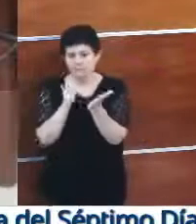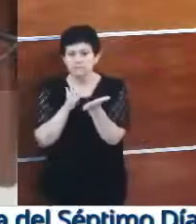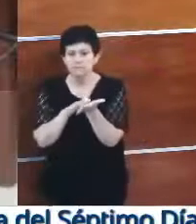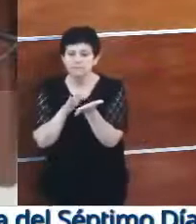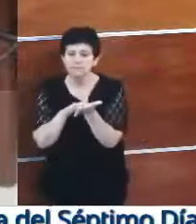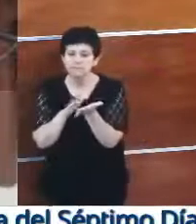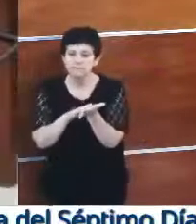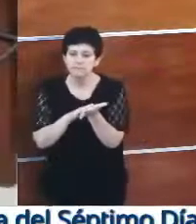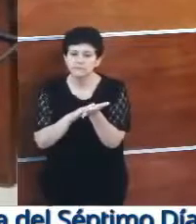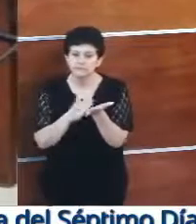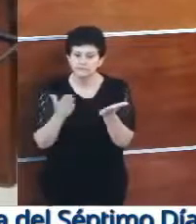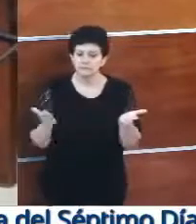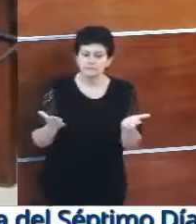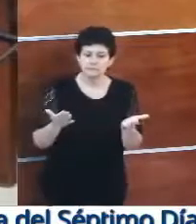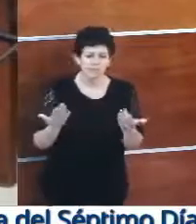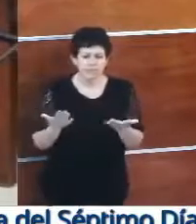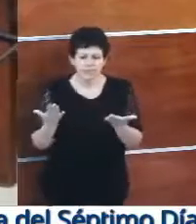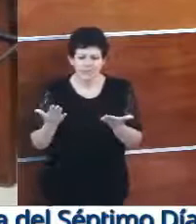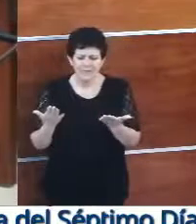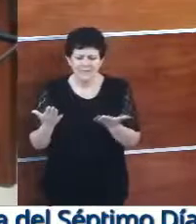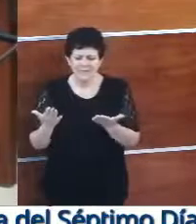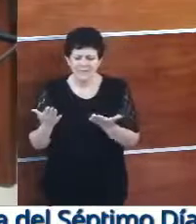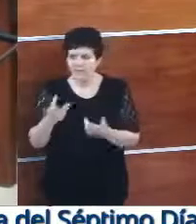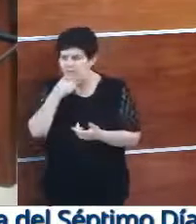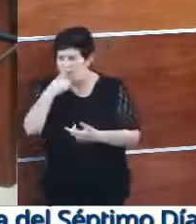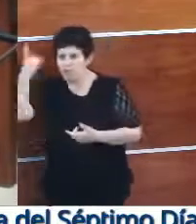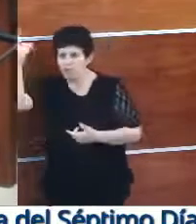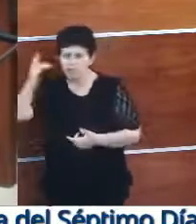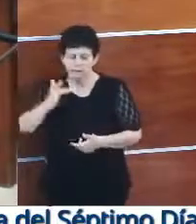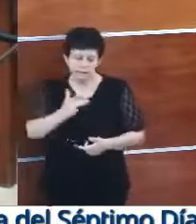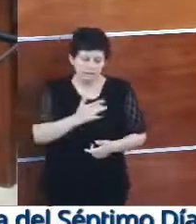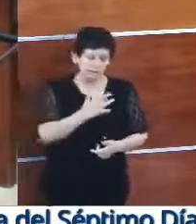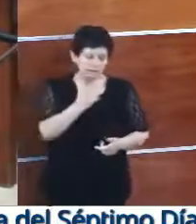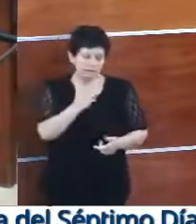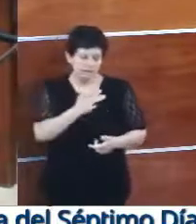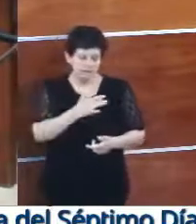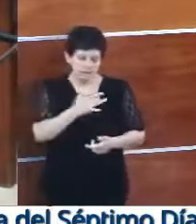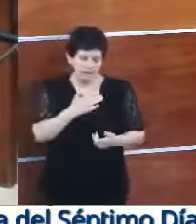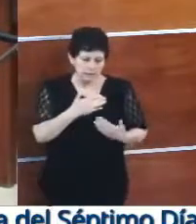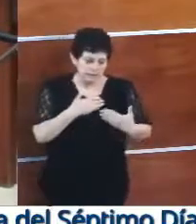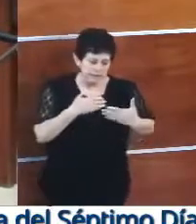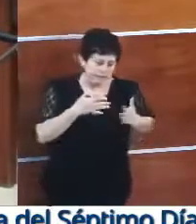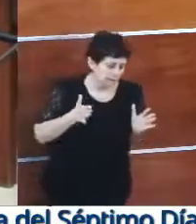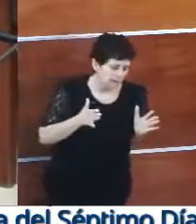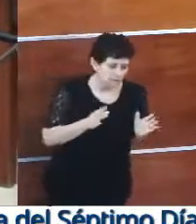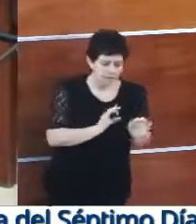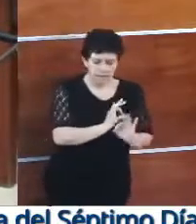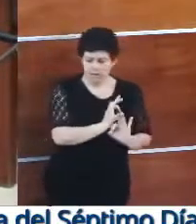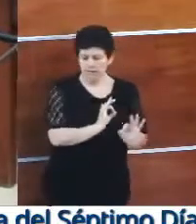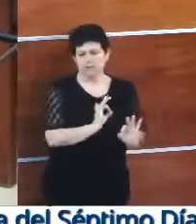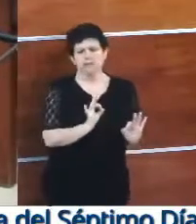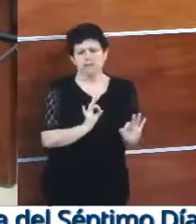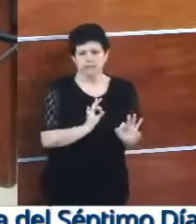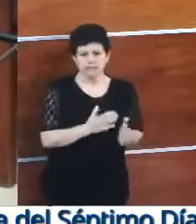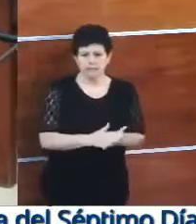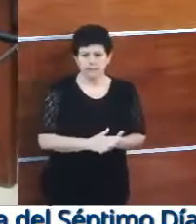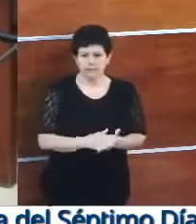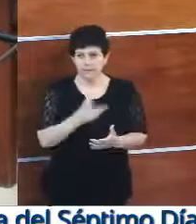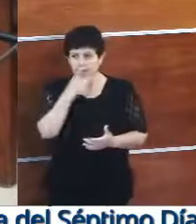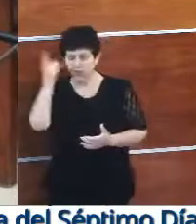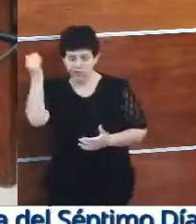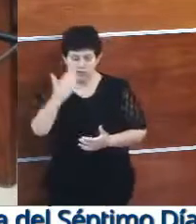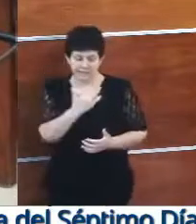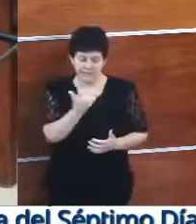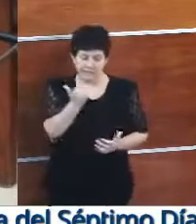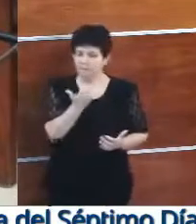el trabajo todavía en sus corazones. Sus corazones no se han quebrado ante la roca que es Cristo Jesús.